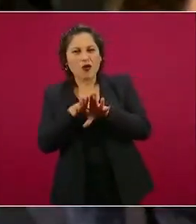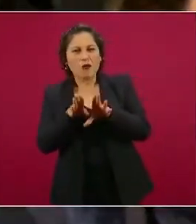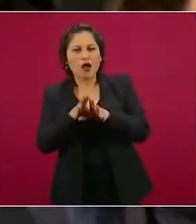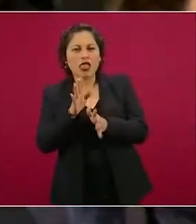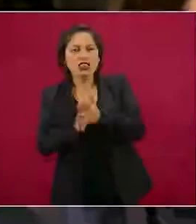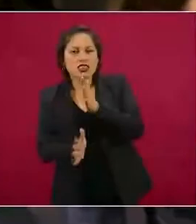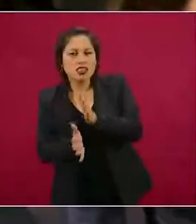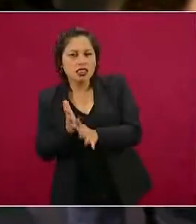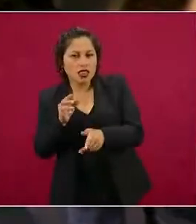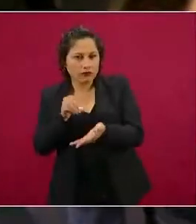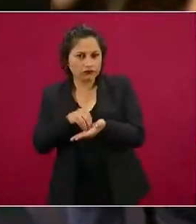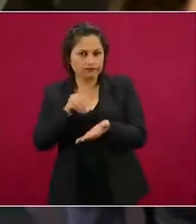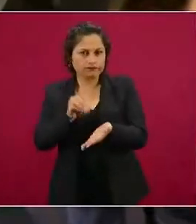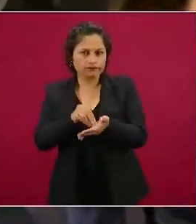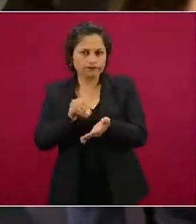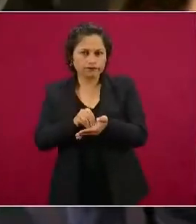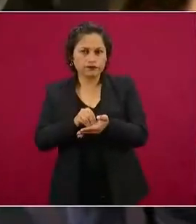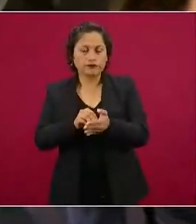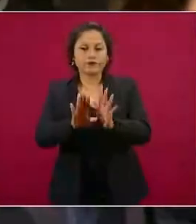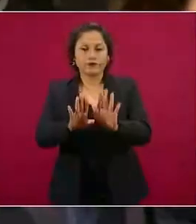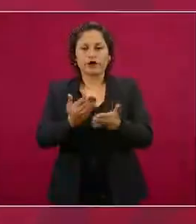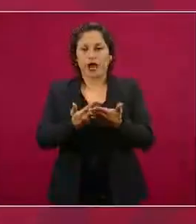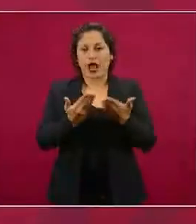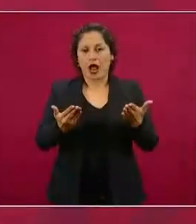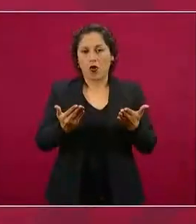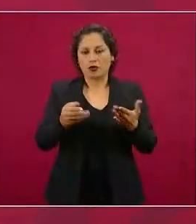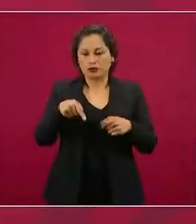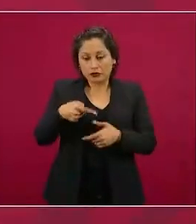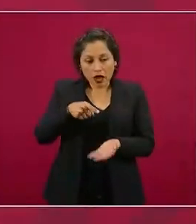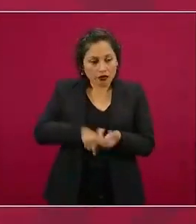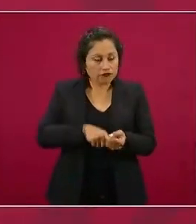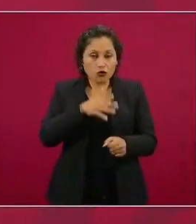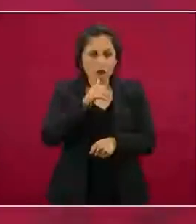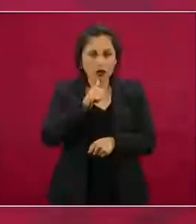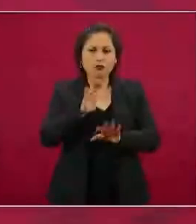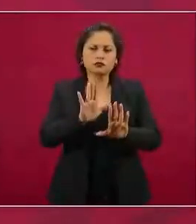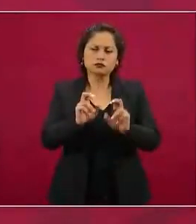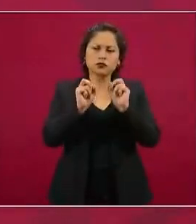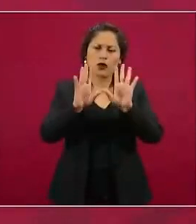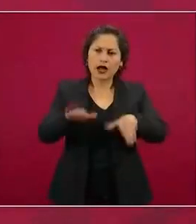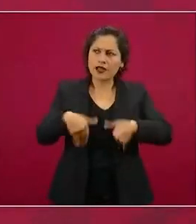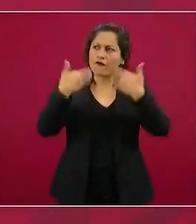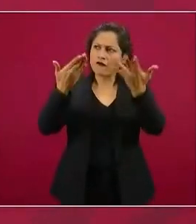Ahora se decidió comprar los medicamentos afuera, que la ONU los compre,